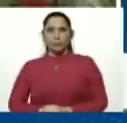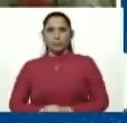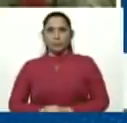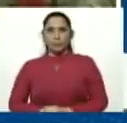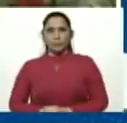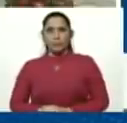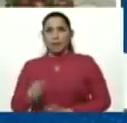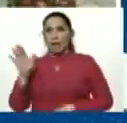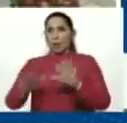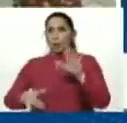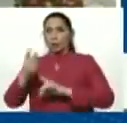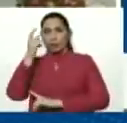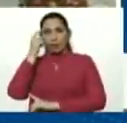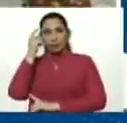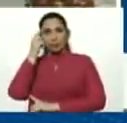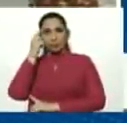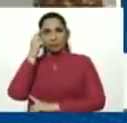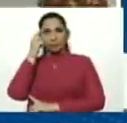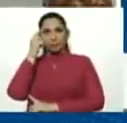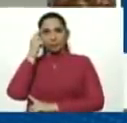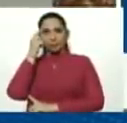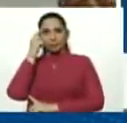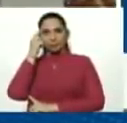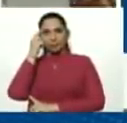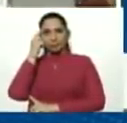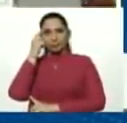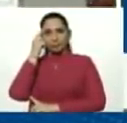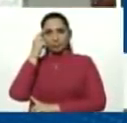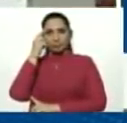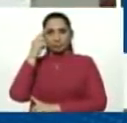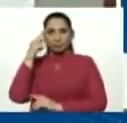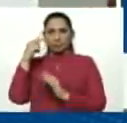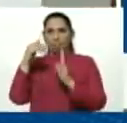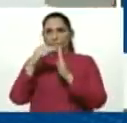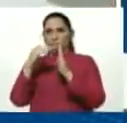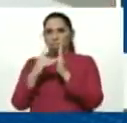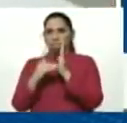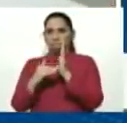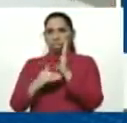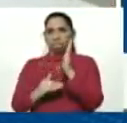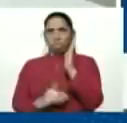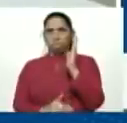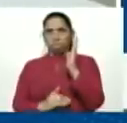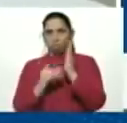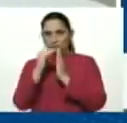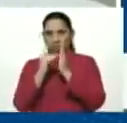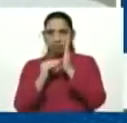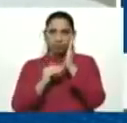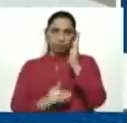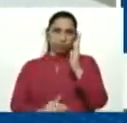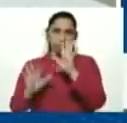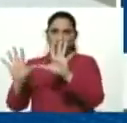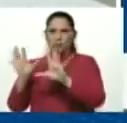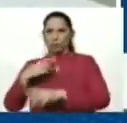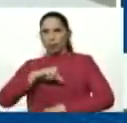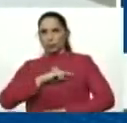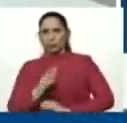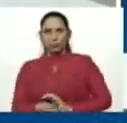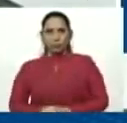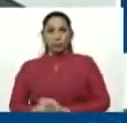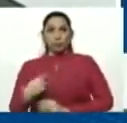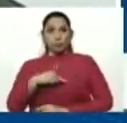en algunos días a menos menos. En algunos días fue a menos 10 el nuestro. Y